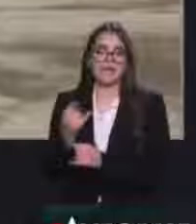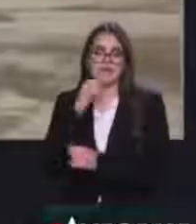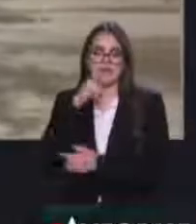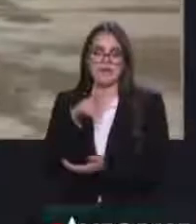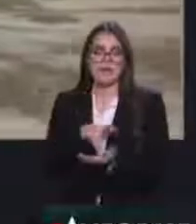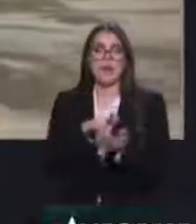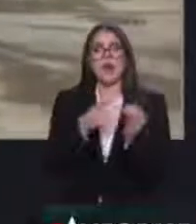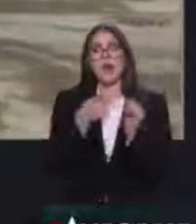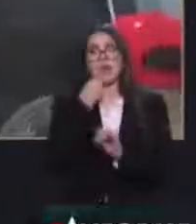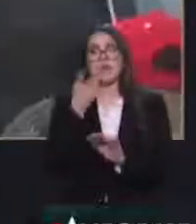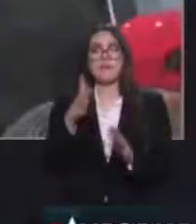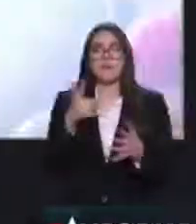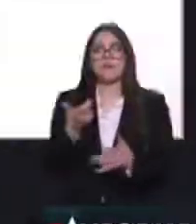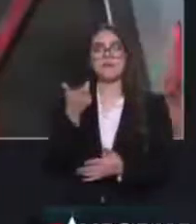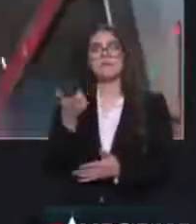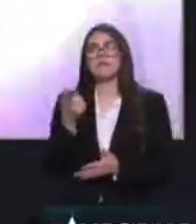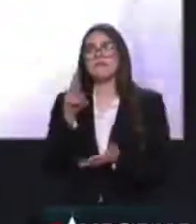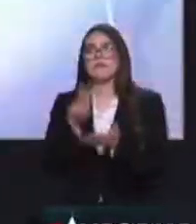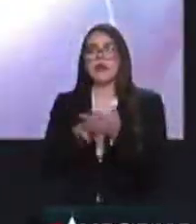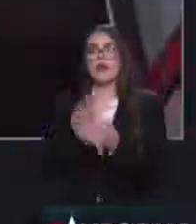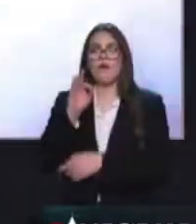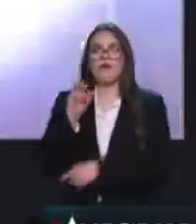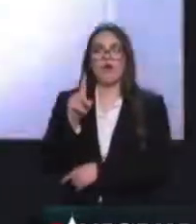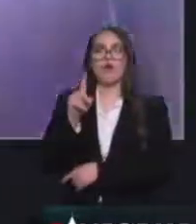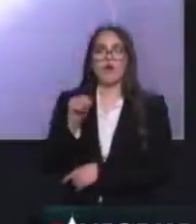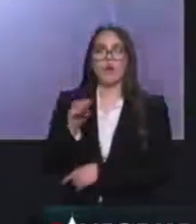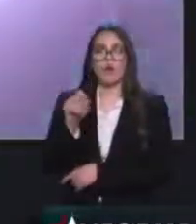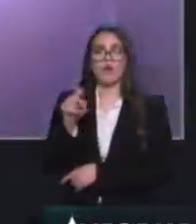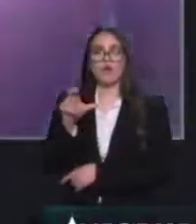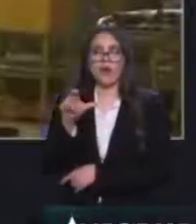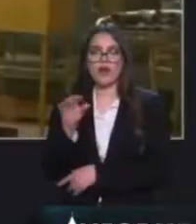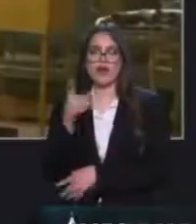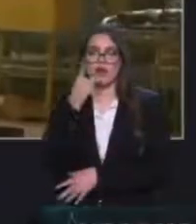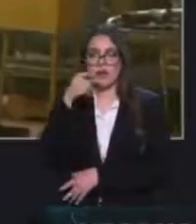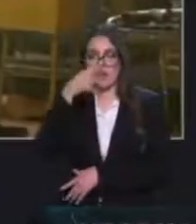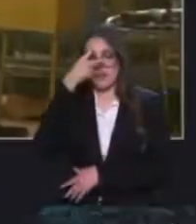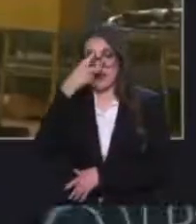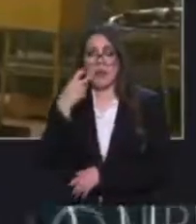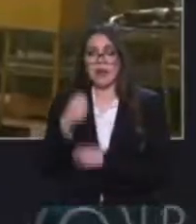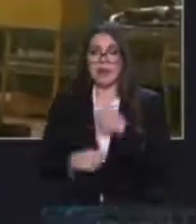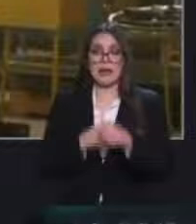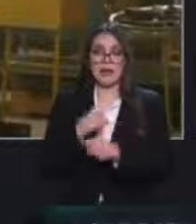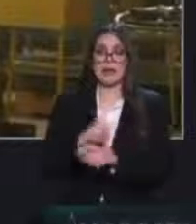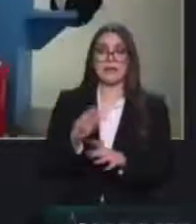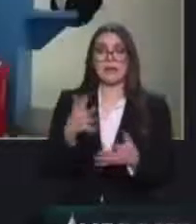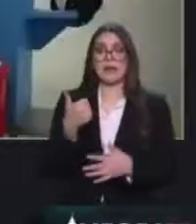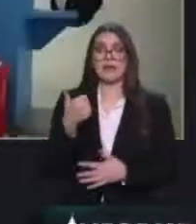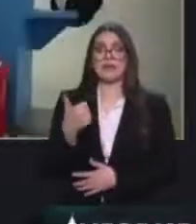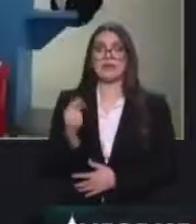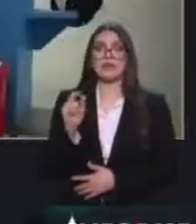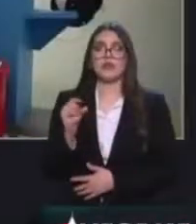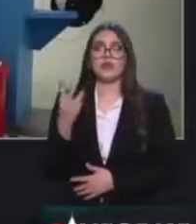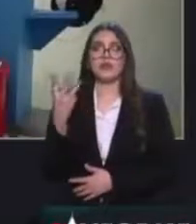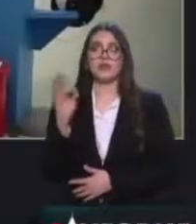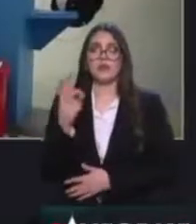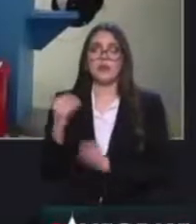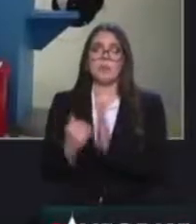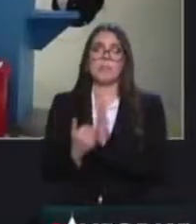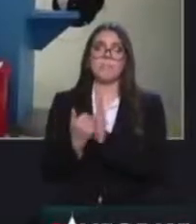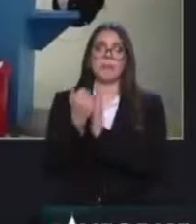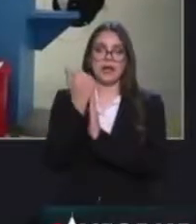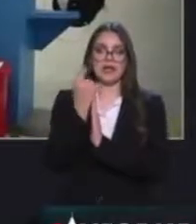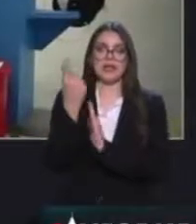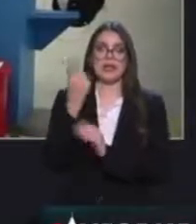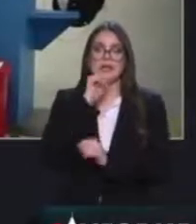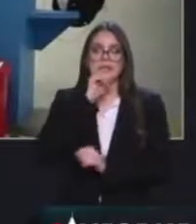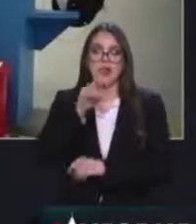las estimaciones del Fondo Monetario Internacional, que pronostica para México este año con 6.3% de crecimiento, que junto con